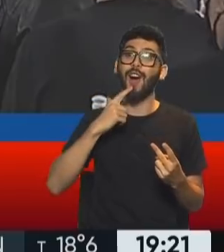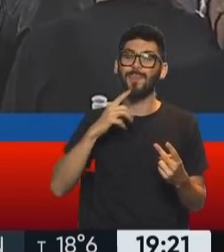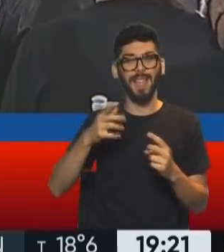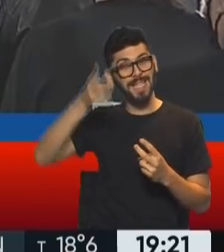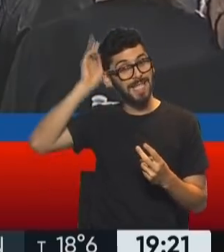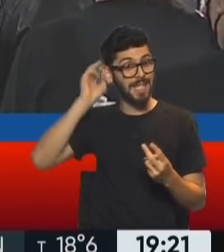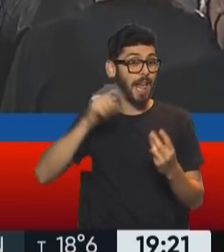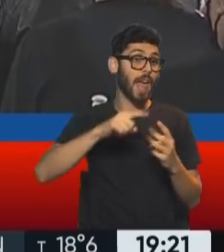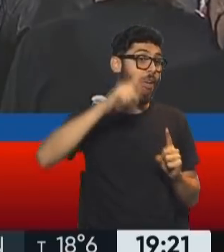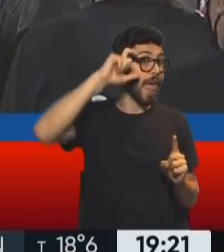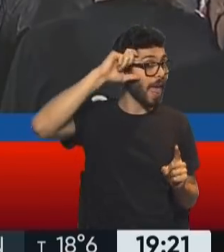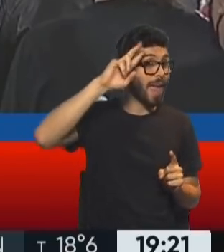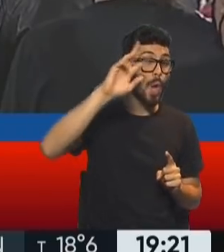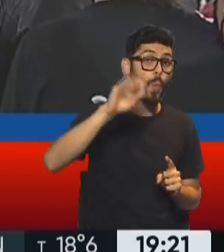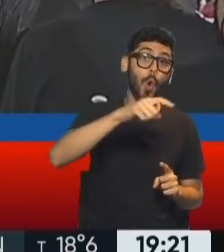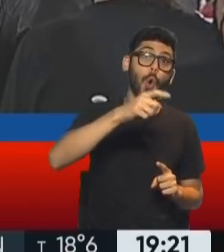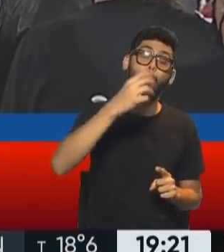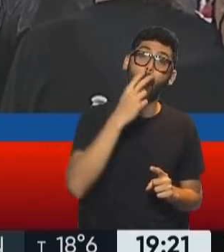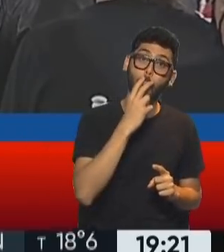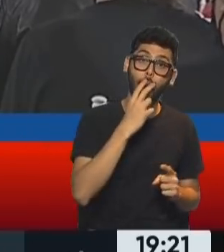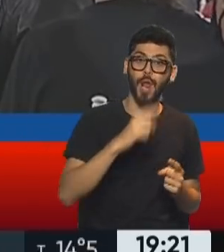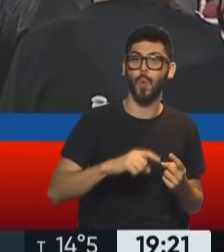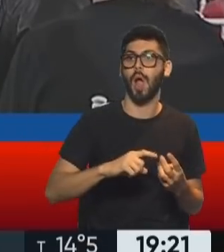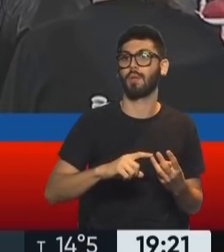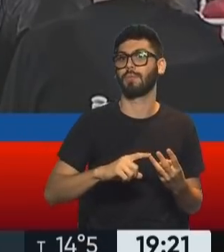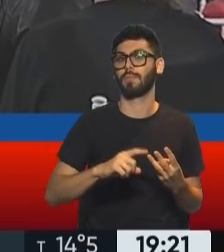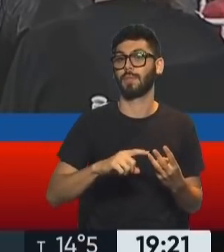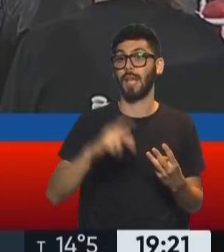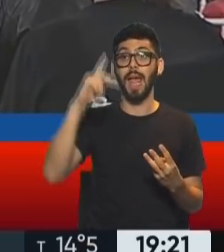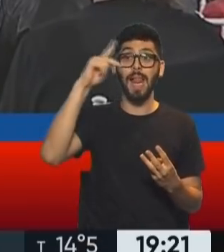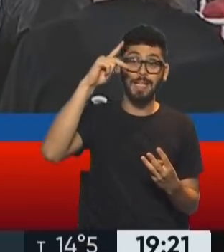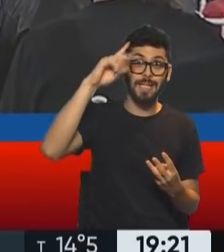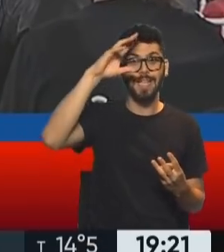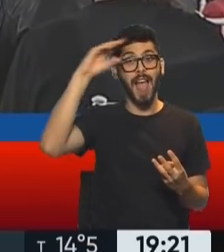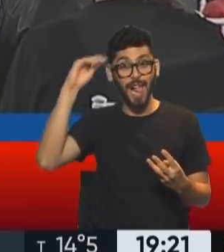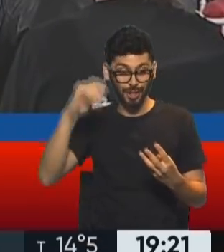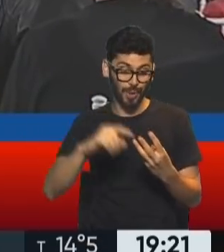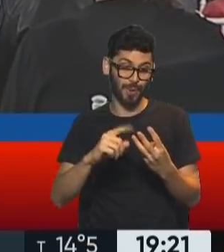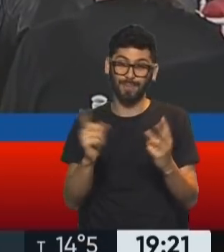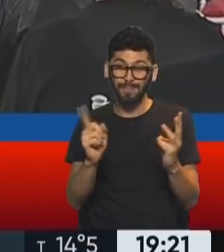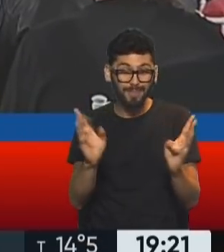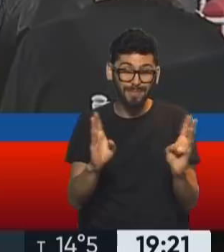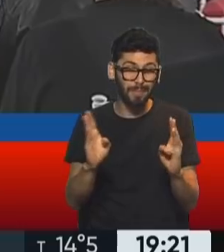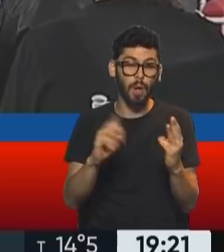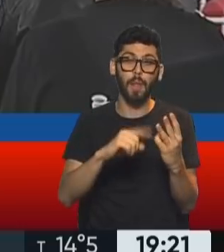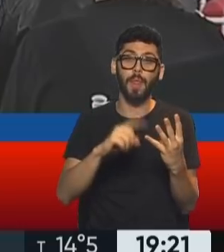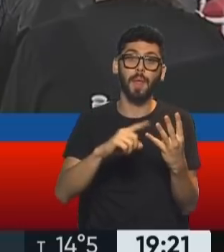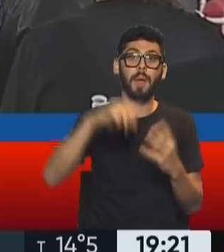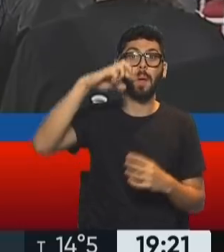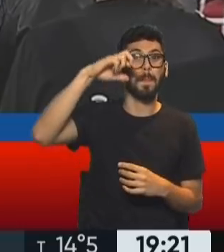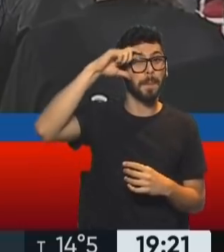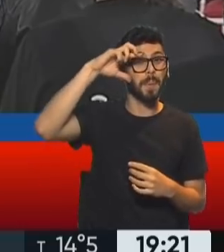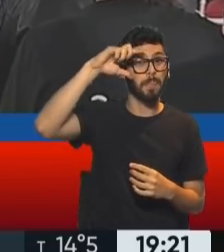en Bolivia, los años de Néstor y Cristina, los años de Pepe y de